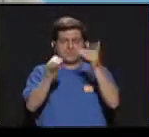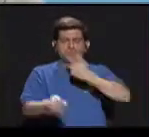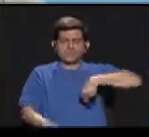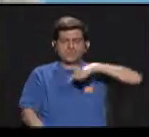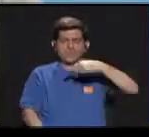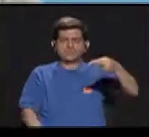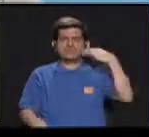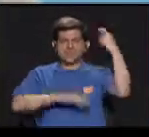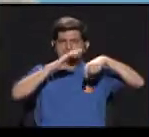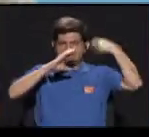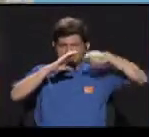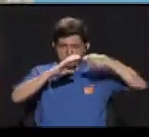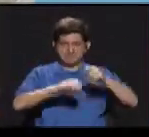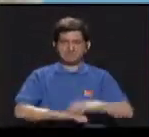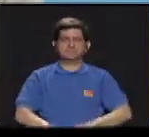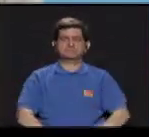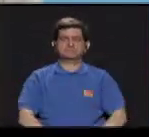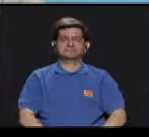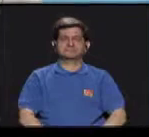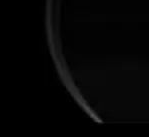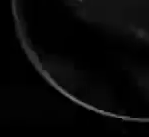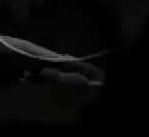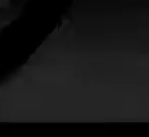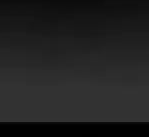nuestra historia cinematográfica. El Dorado.